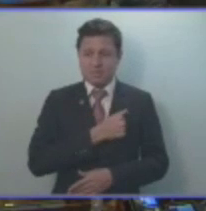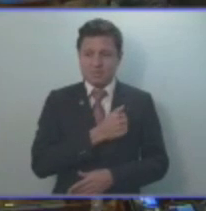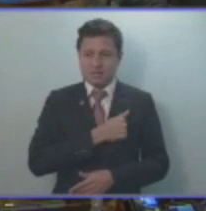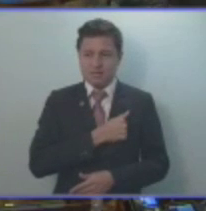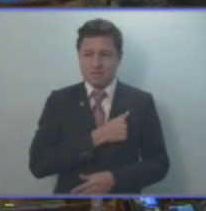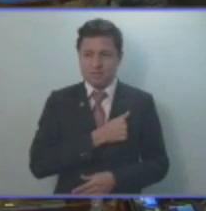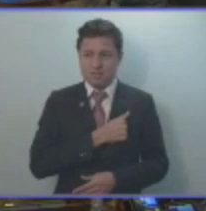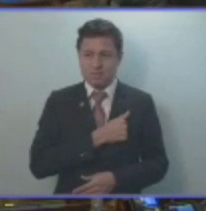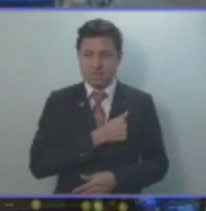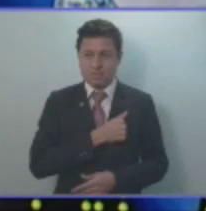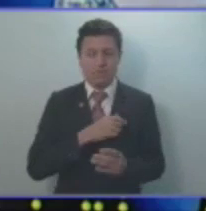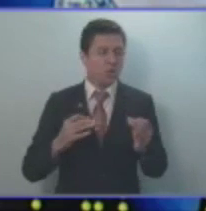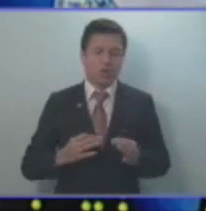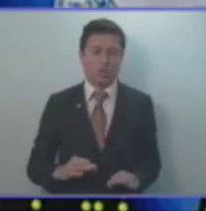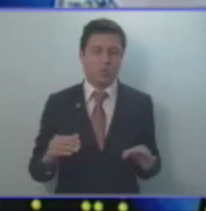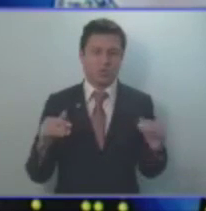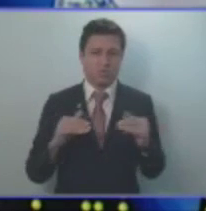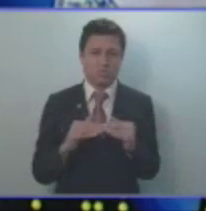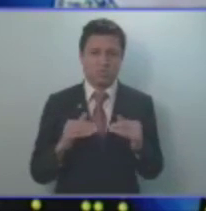con la comunidad indígena